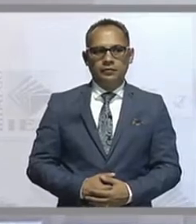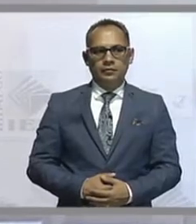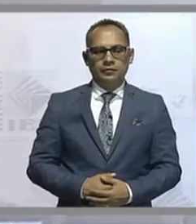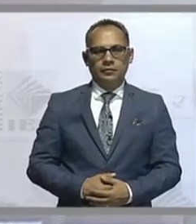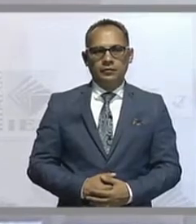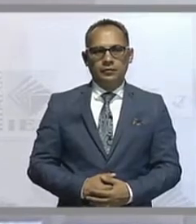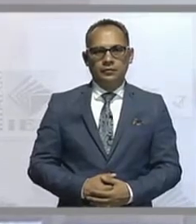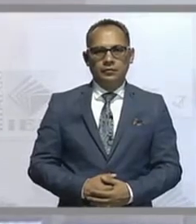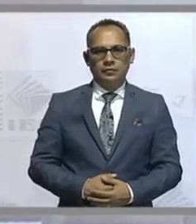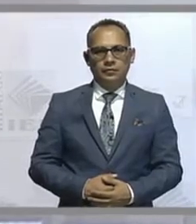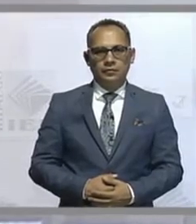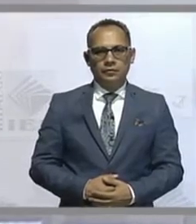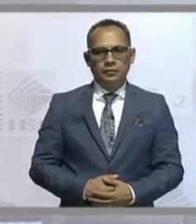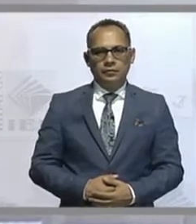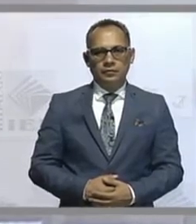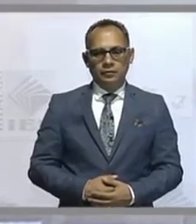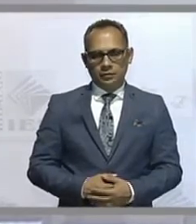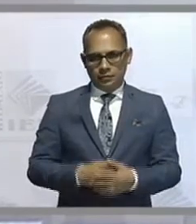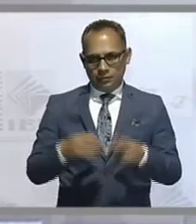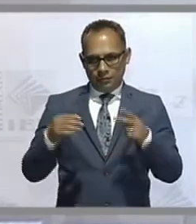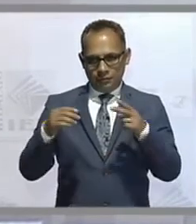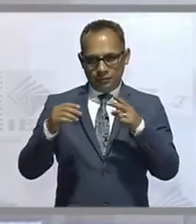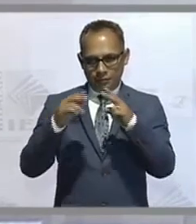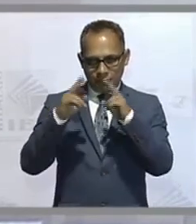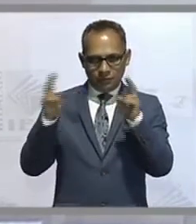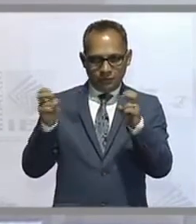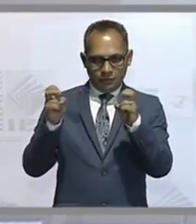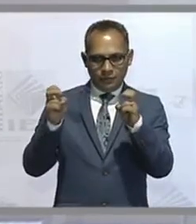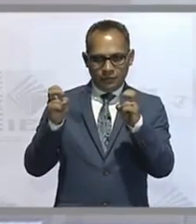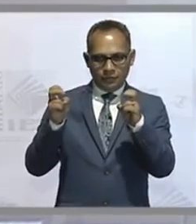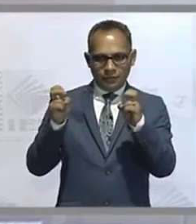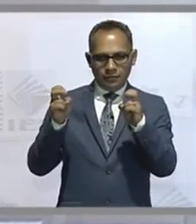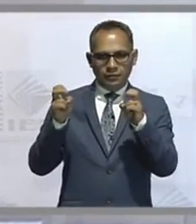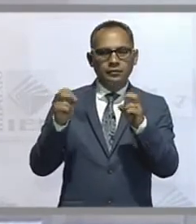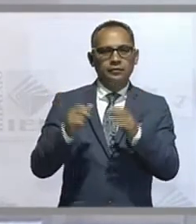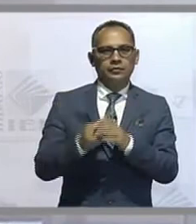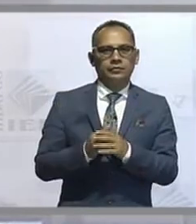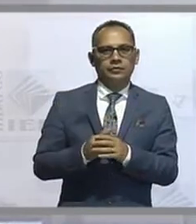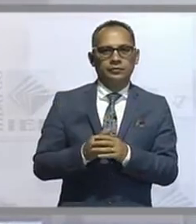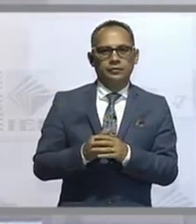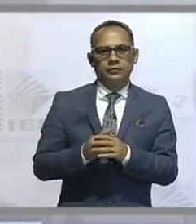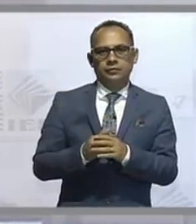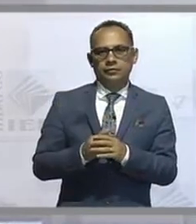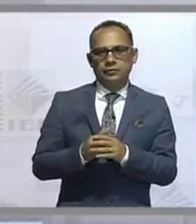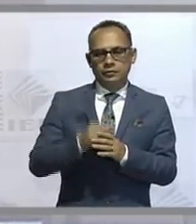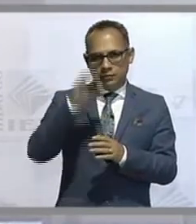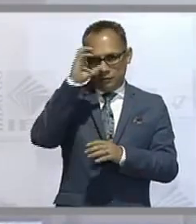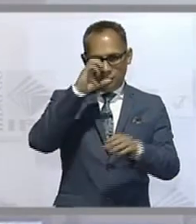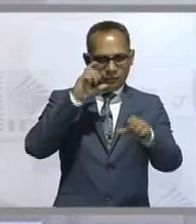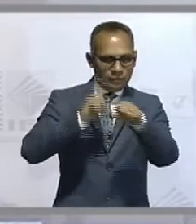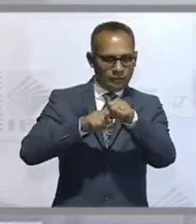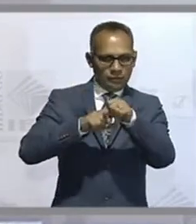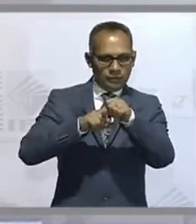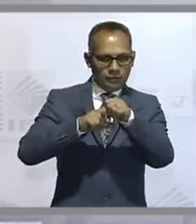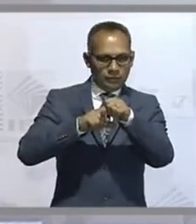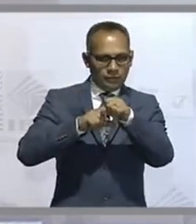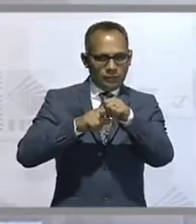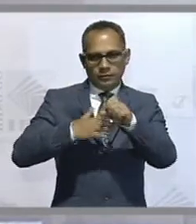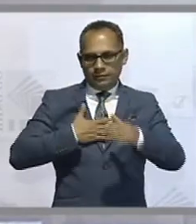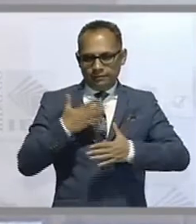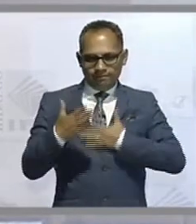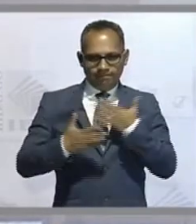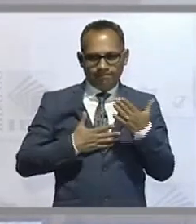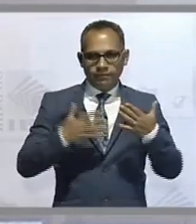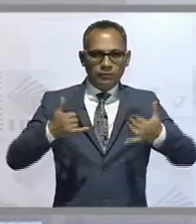corresponder en este tema de estar en esta etapa desarrollar el tema cultura recreación juventud